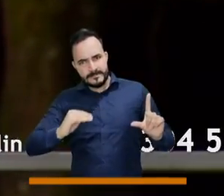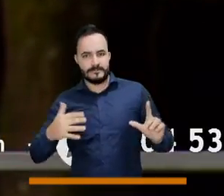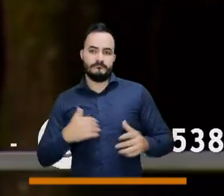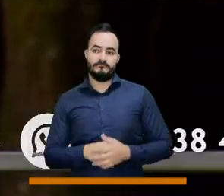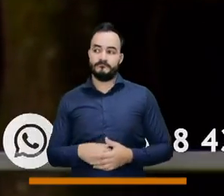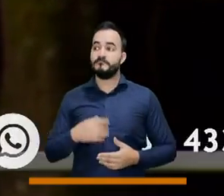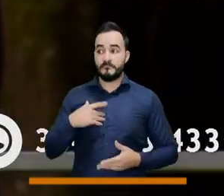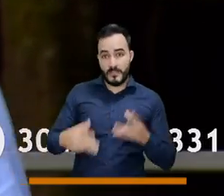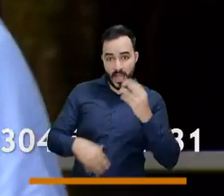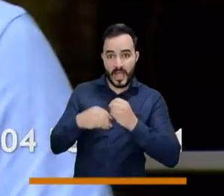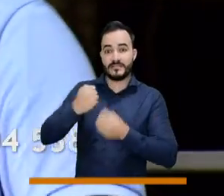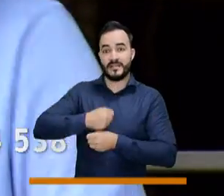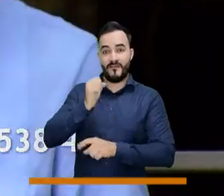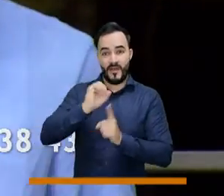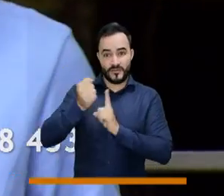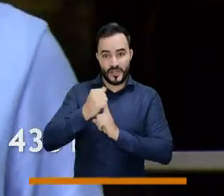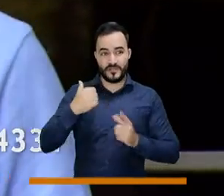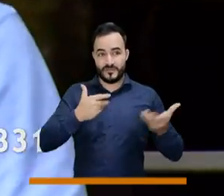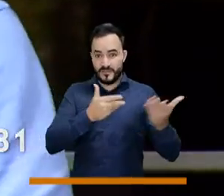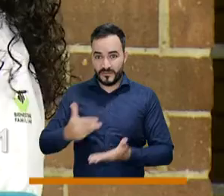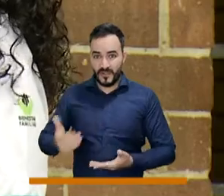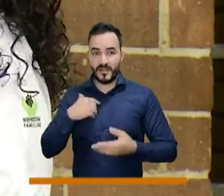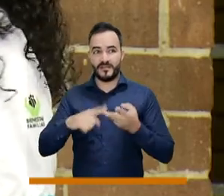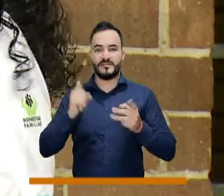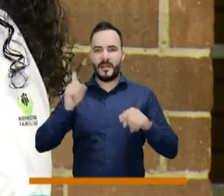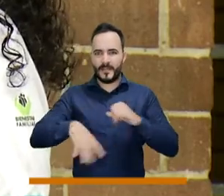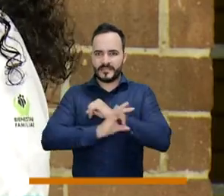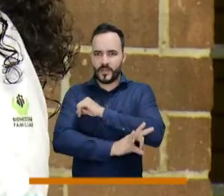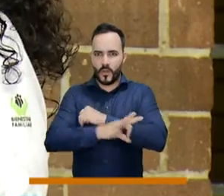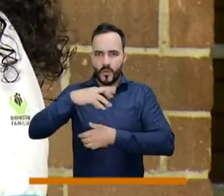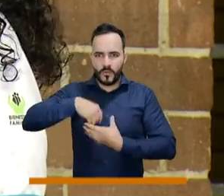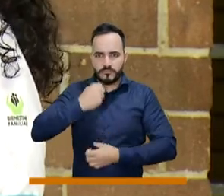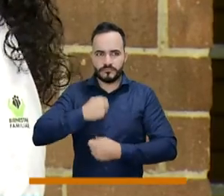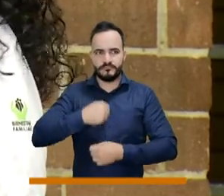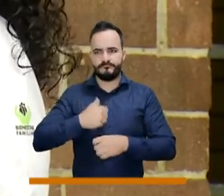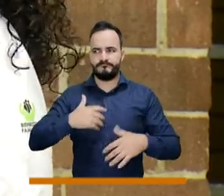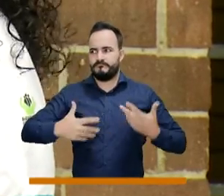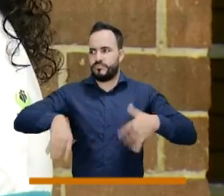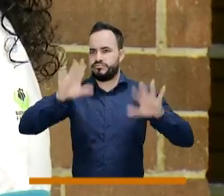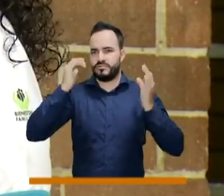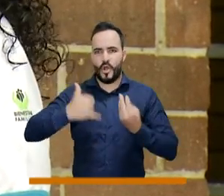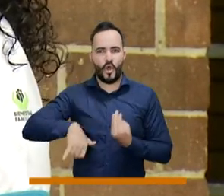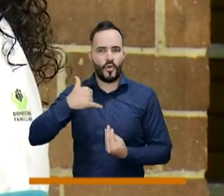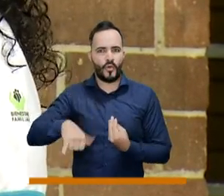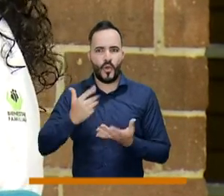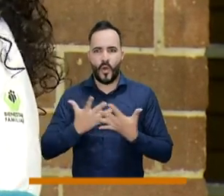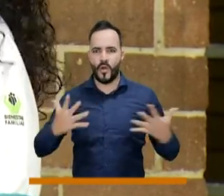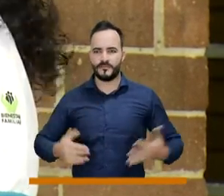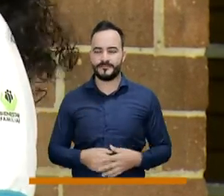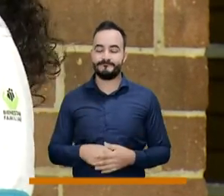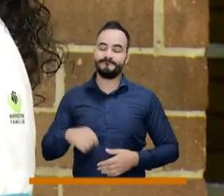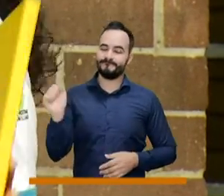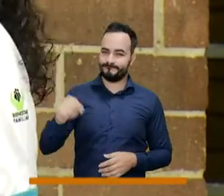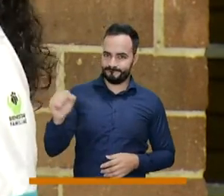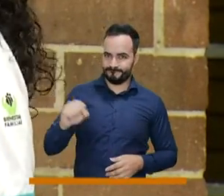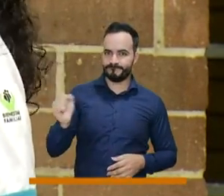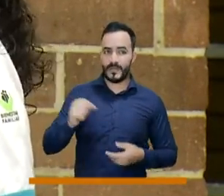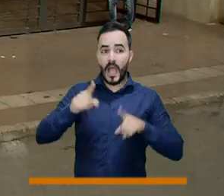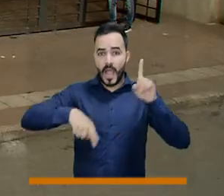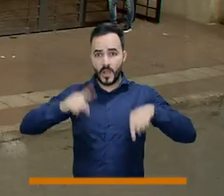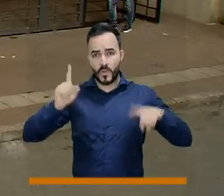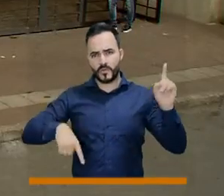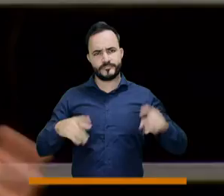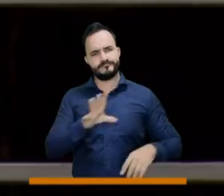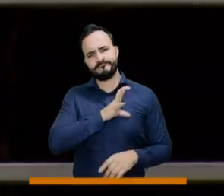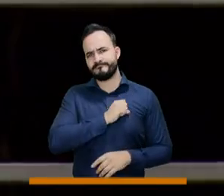costado superar en nuestra ciudad. Aquí tienen todo tipo de atención lúdica. Tenemos trabajador social, tenemos psicólogo y todo lo lúdico.